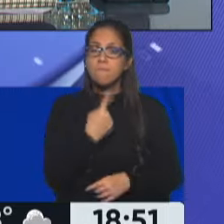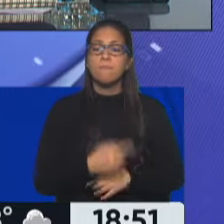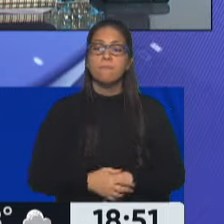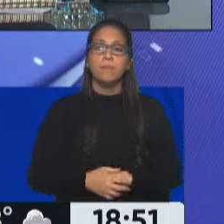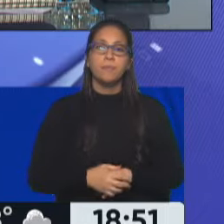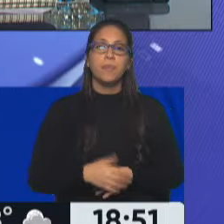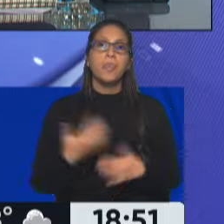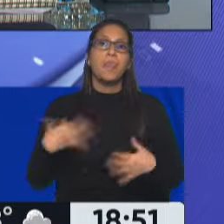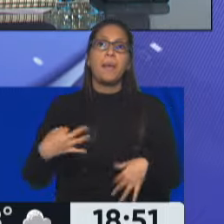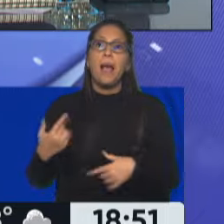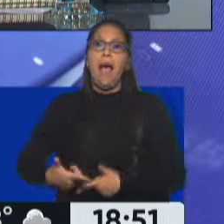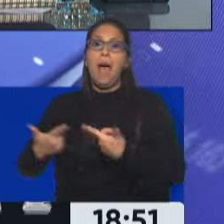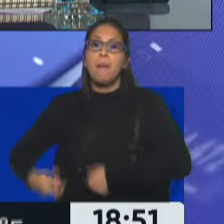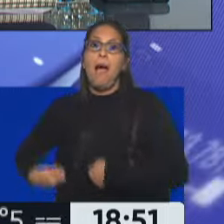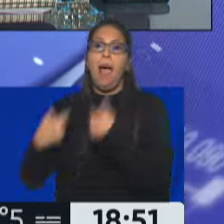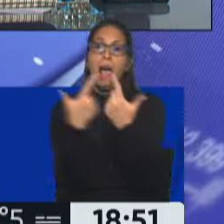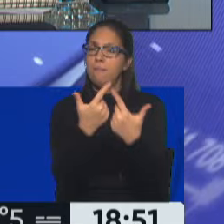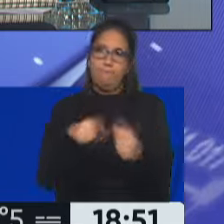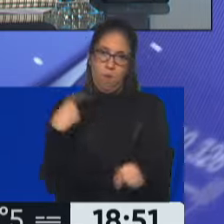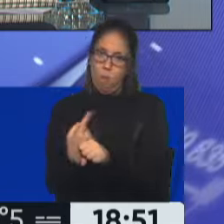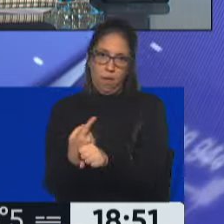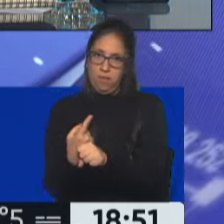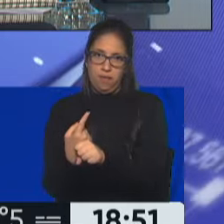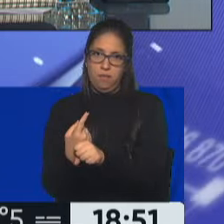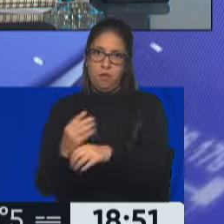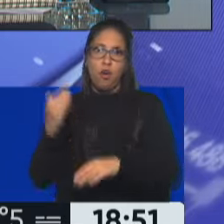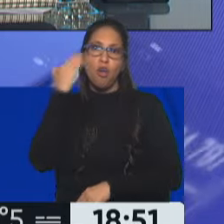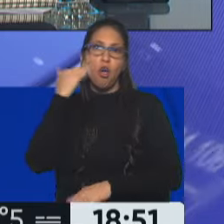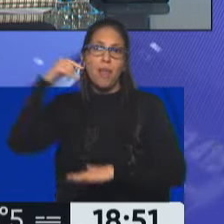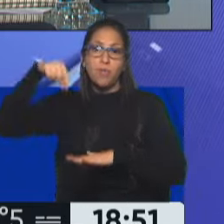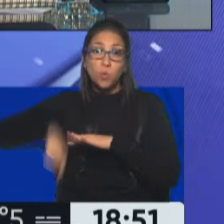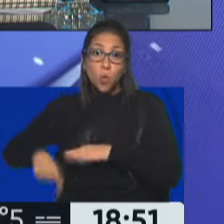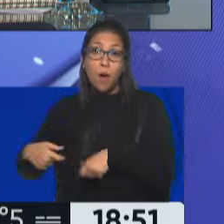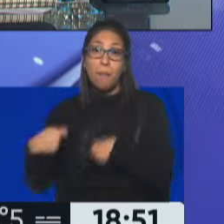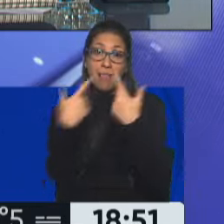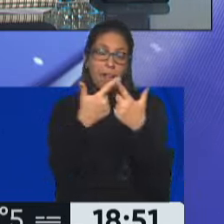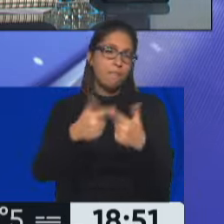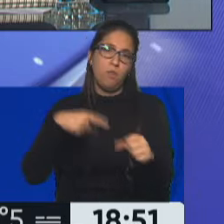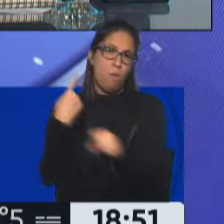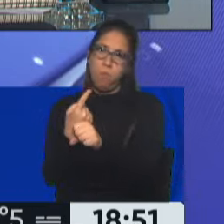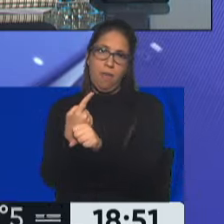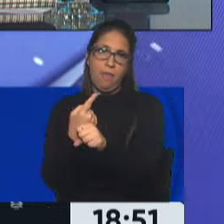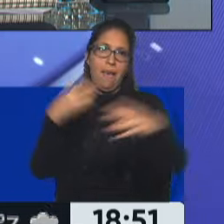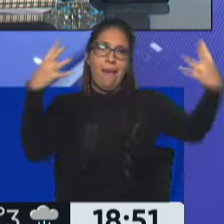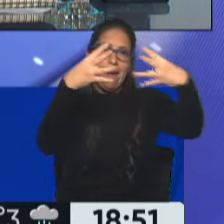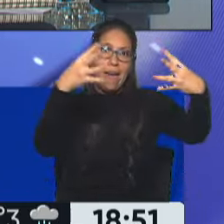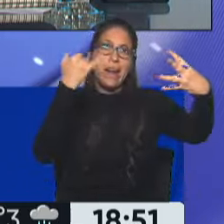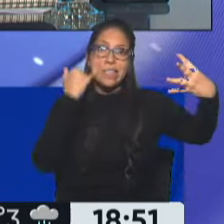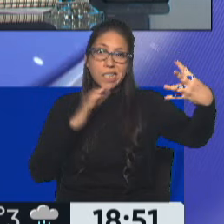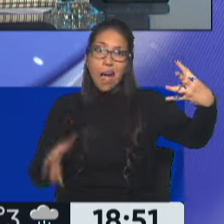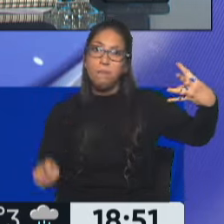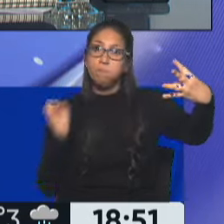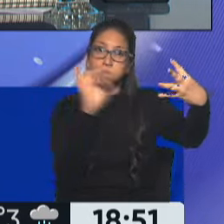posible porque no pueden enviar desde Corea del Sur armas letales, digamos, por la propia legislación, a un país en guerra. Es decir,